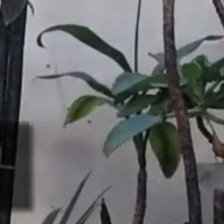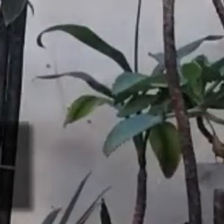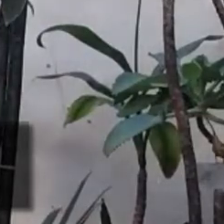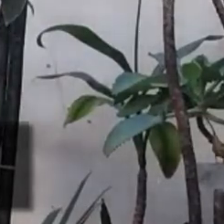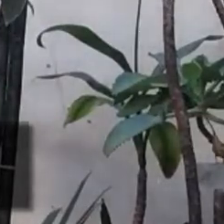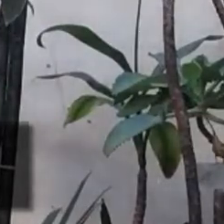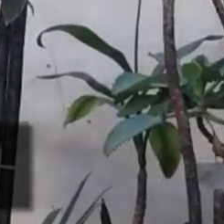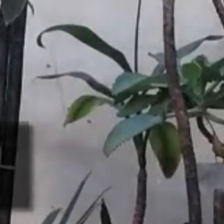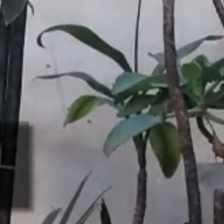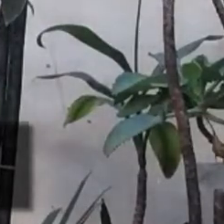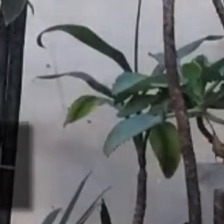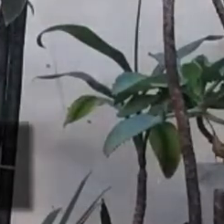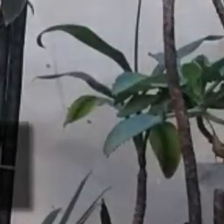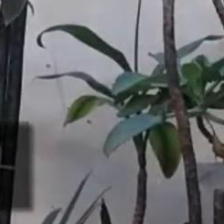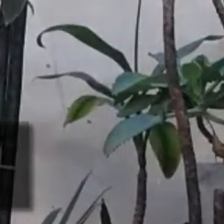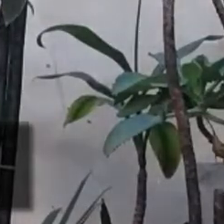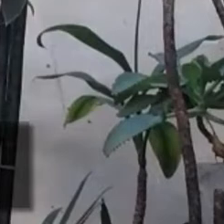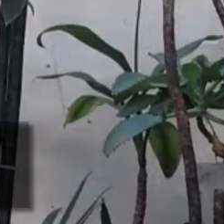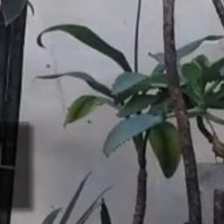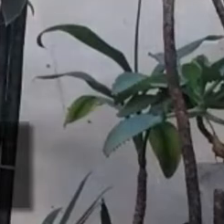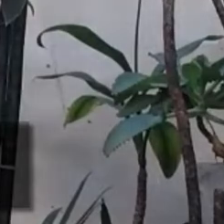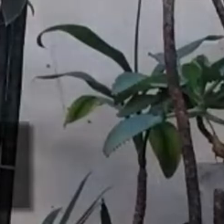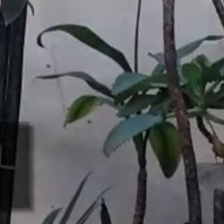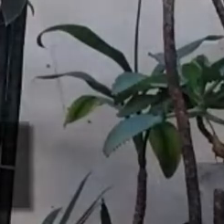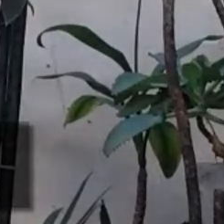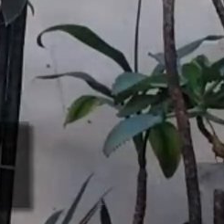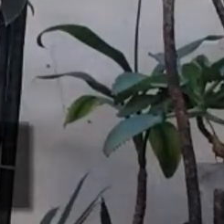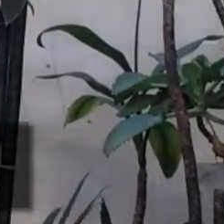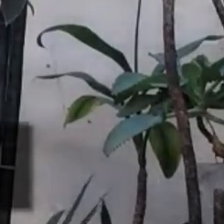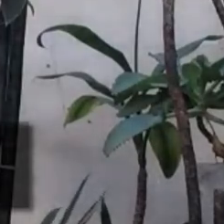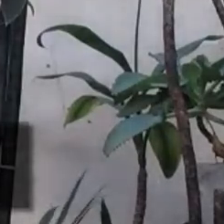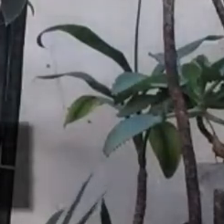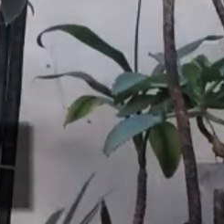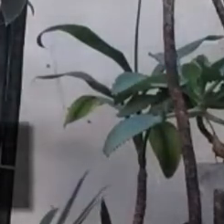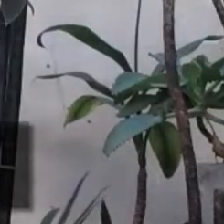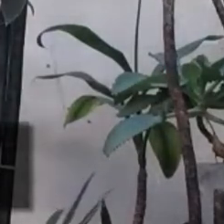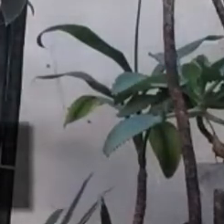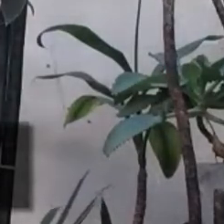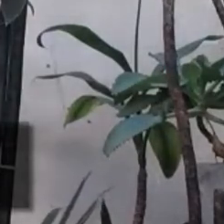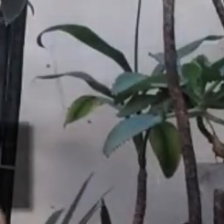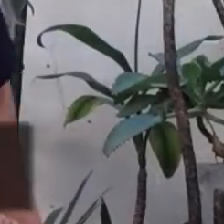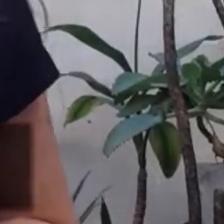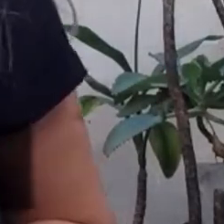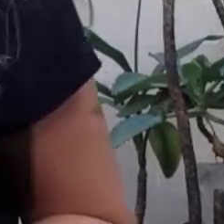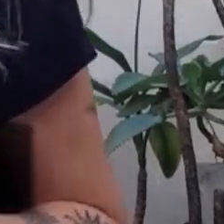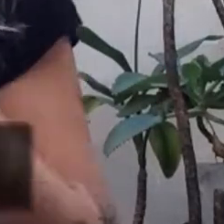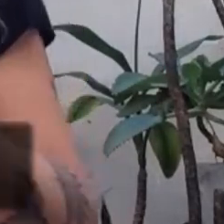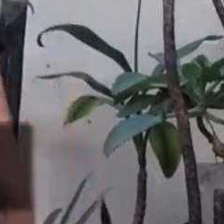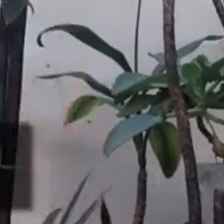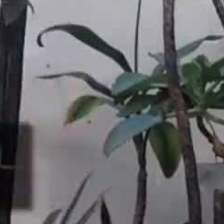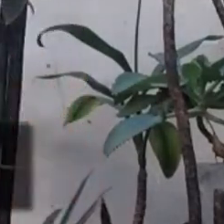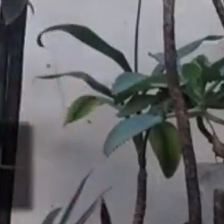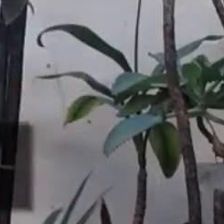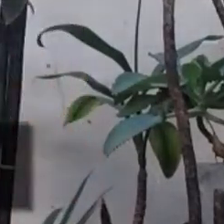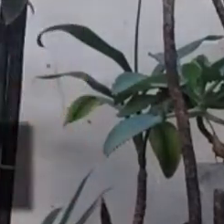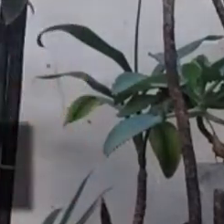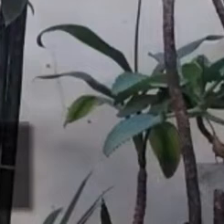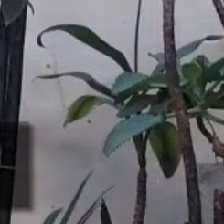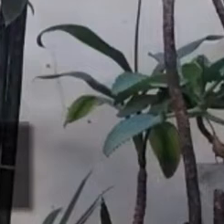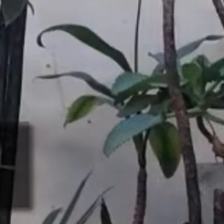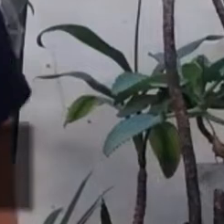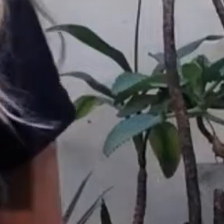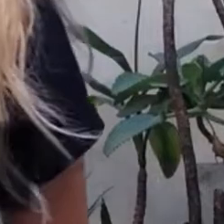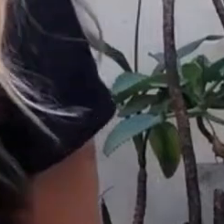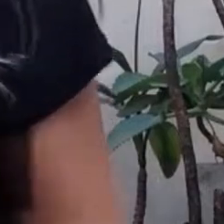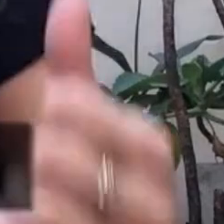cuidarlo, pero seguro nos mienten. Esto se trata de nuestro ambiente y como todo en la vida